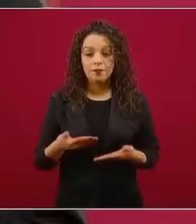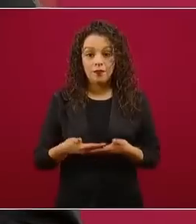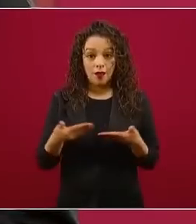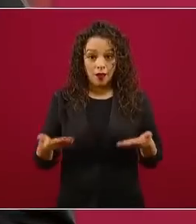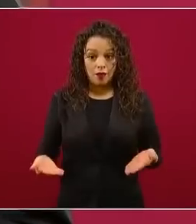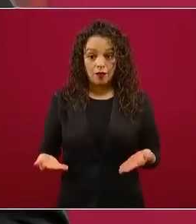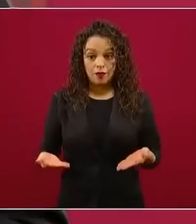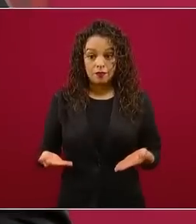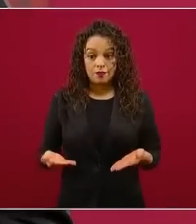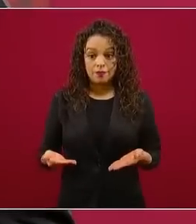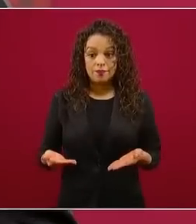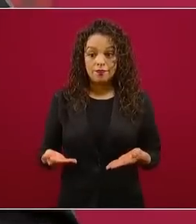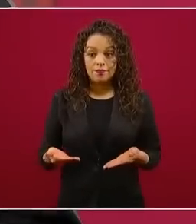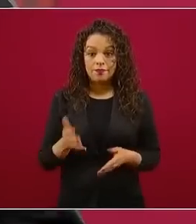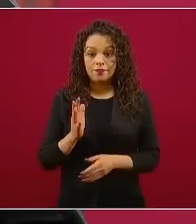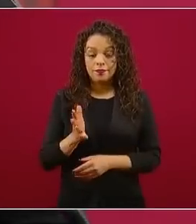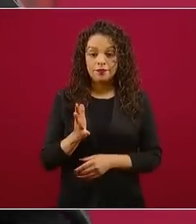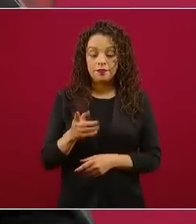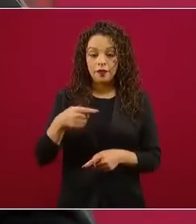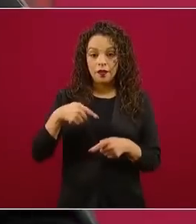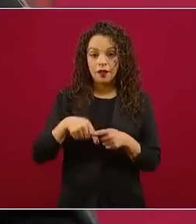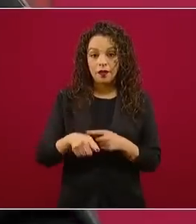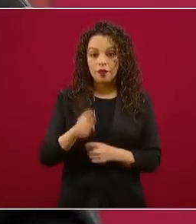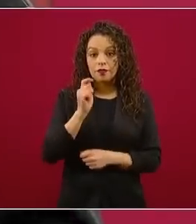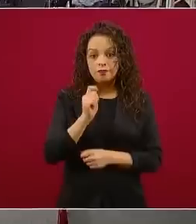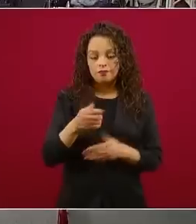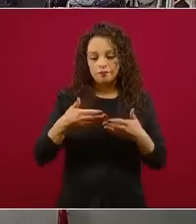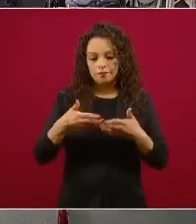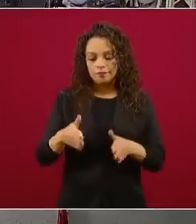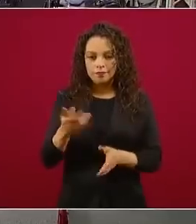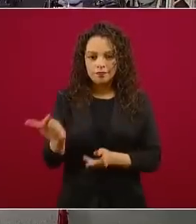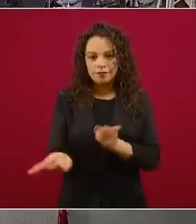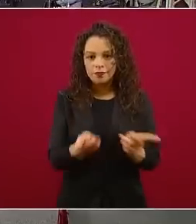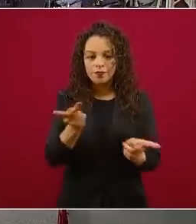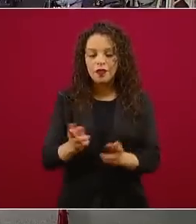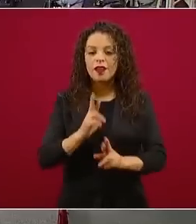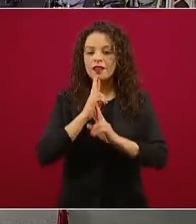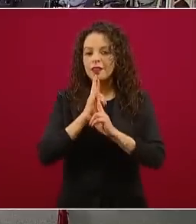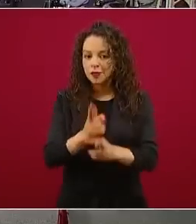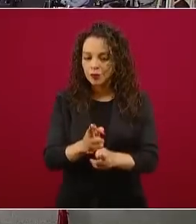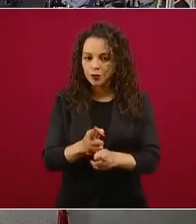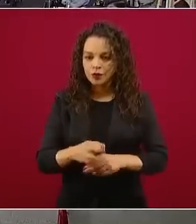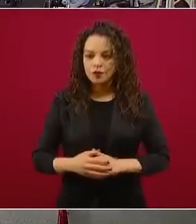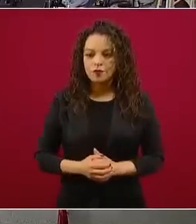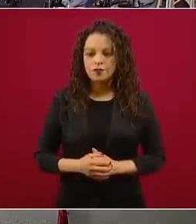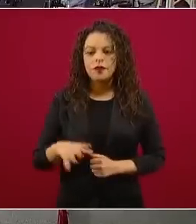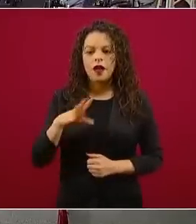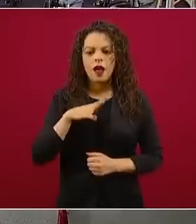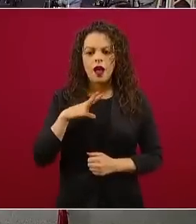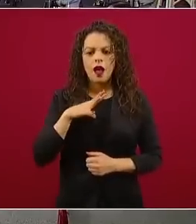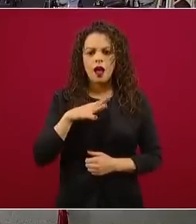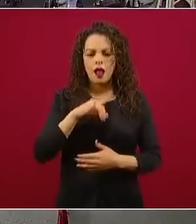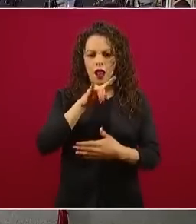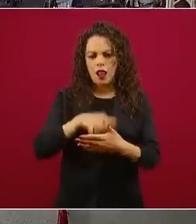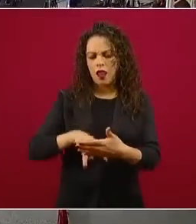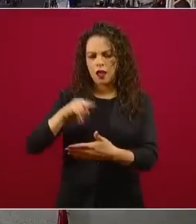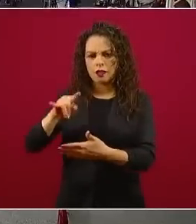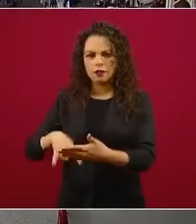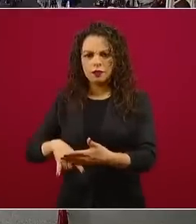entramos ya a la sesión de preguntas y respuestas. Tenemos una lista de ayer.